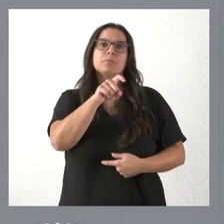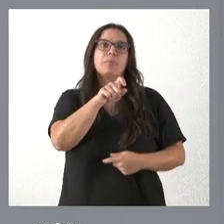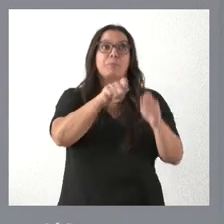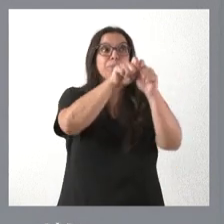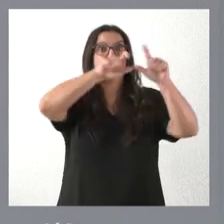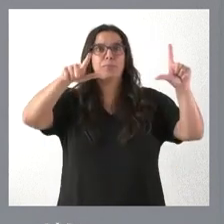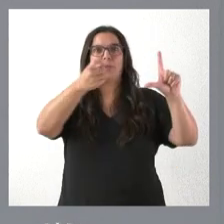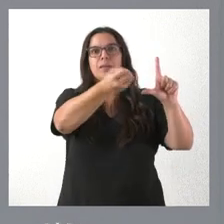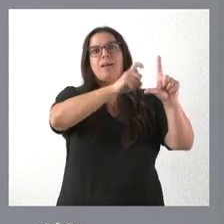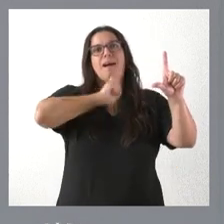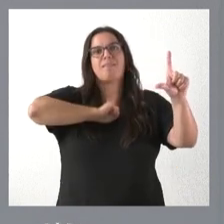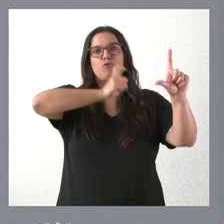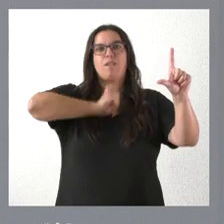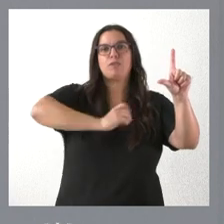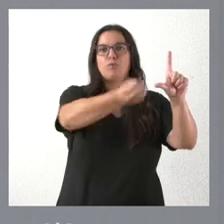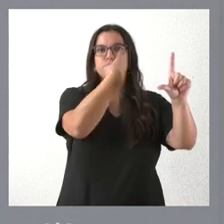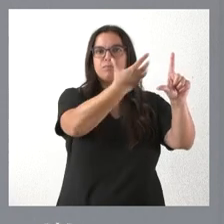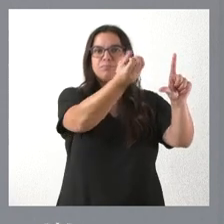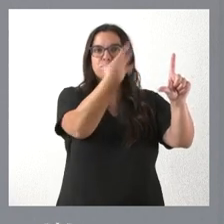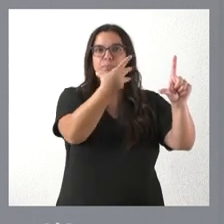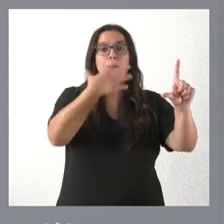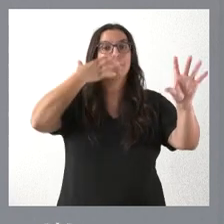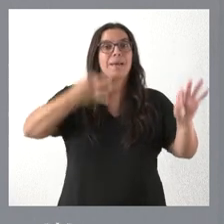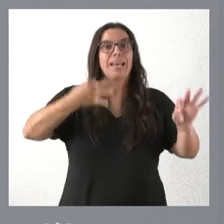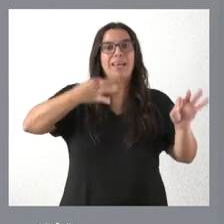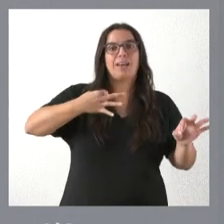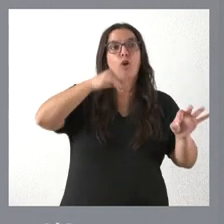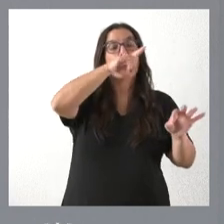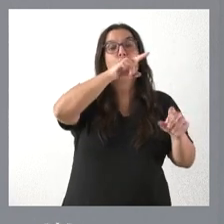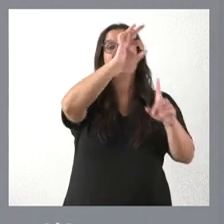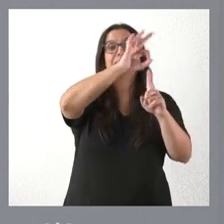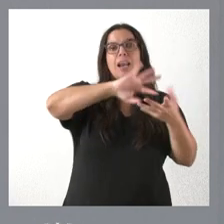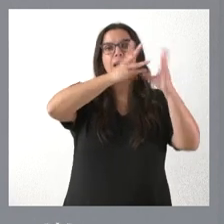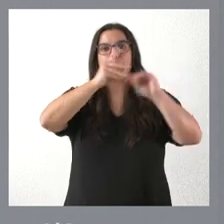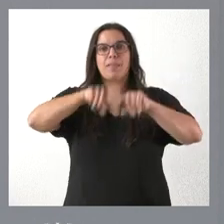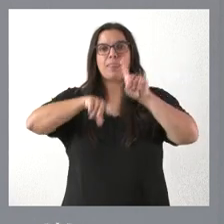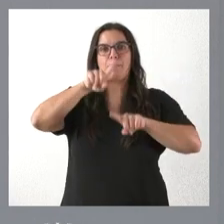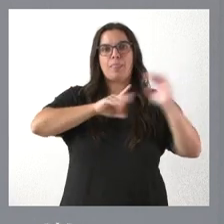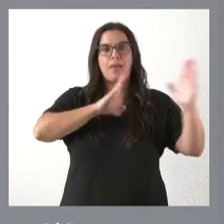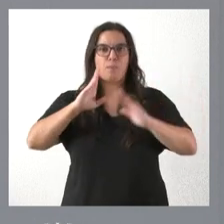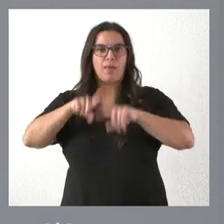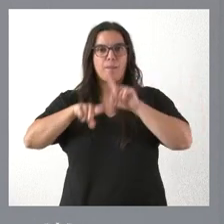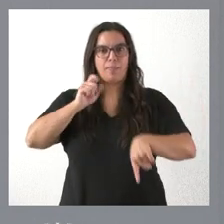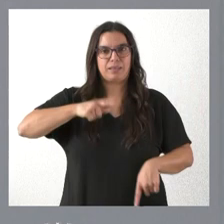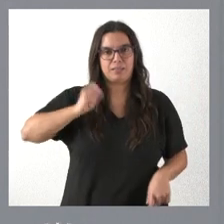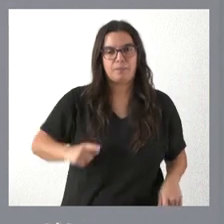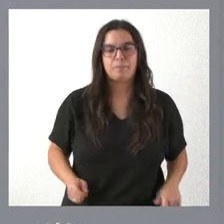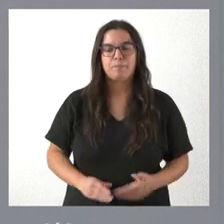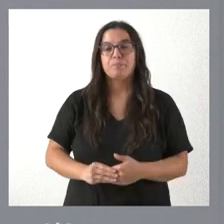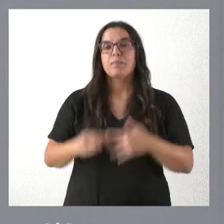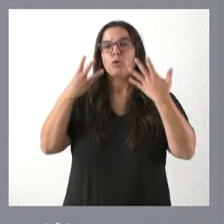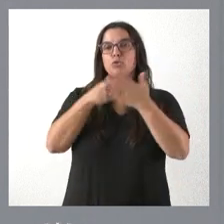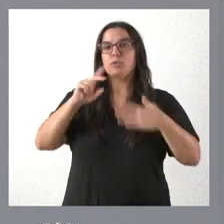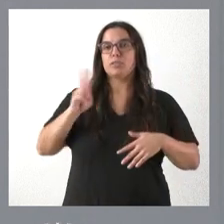a los conductores de los niveles de riesgo para así evitar estos accidentes 8 millones de euros para